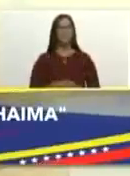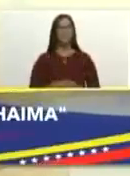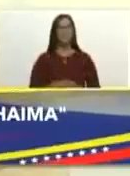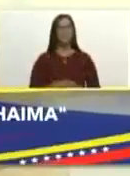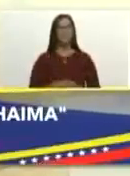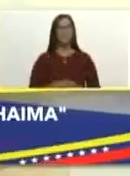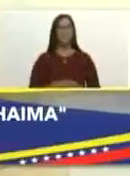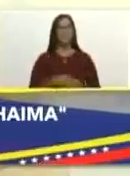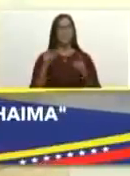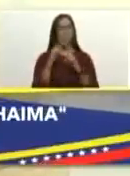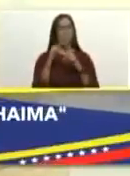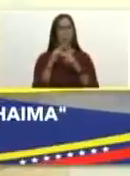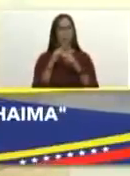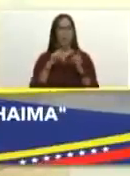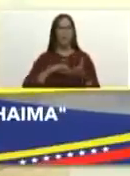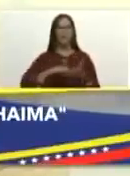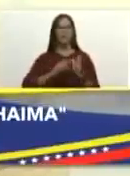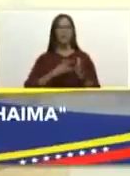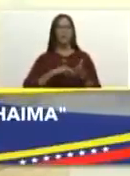sus palabras, sus conceptos.